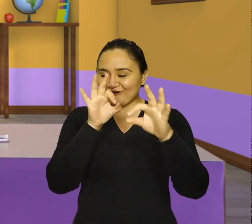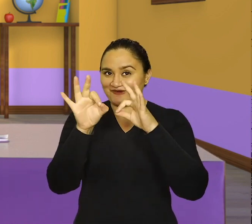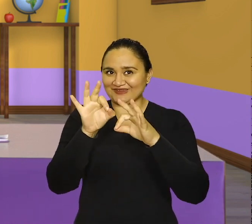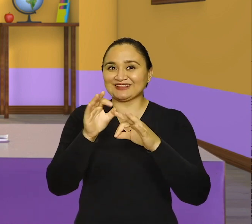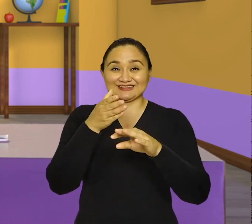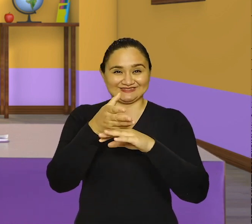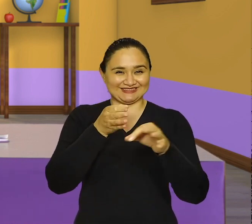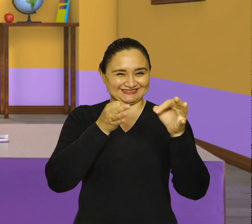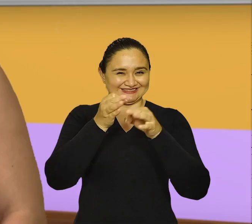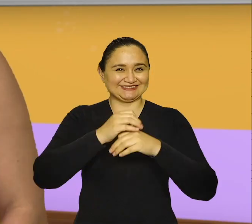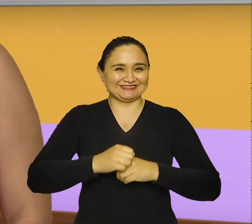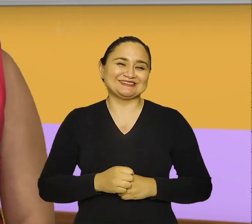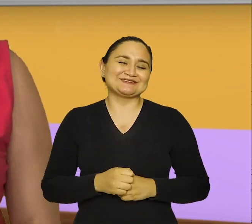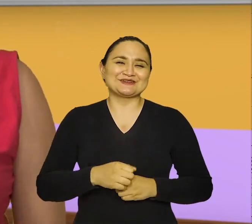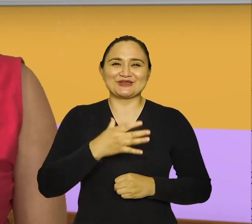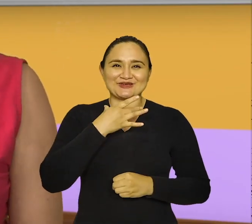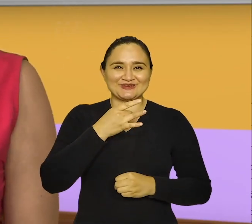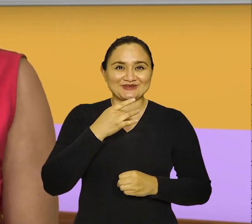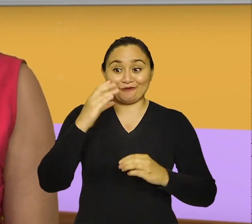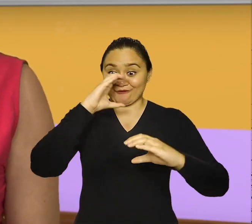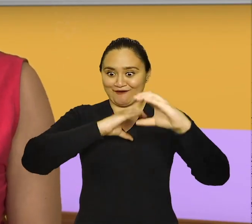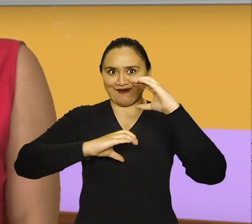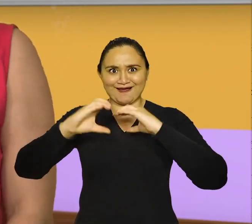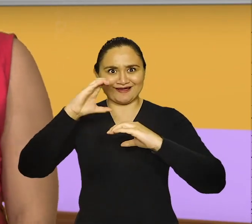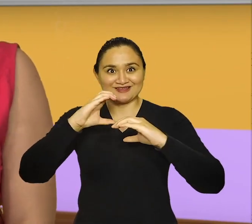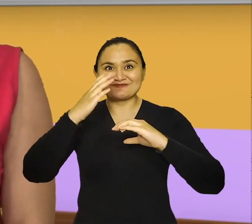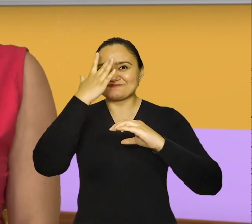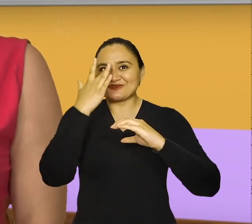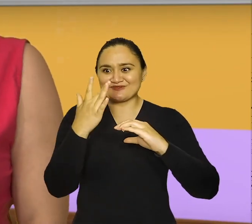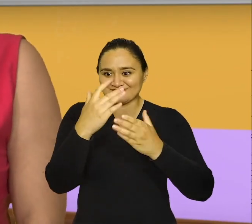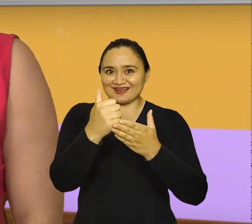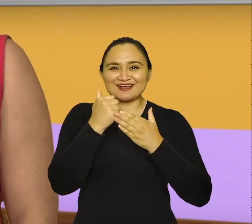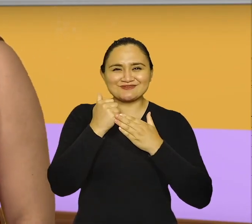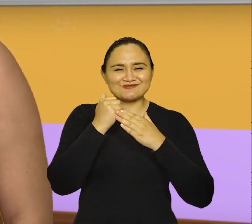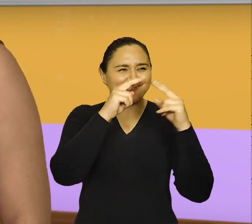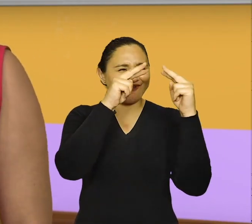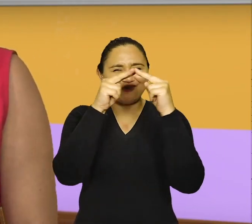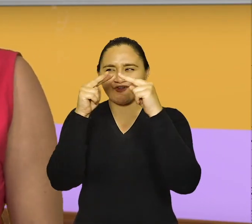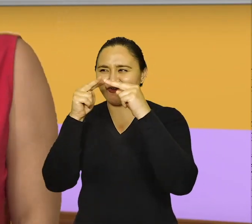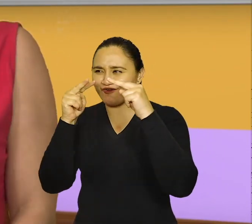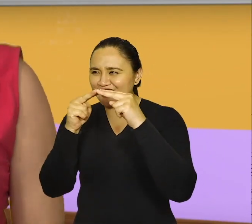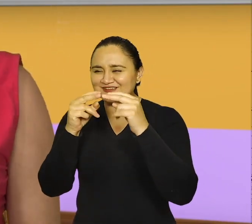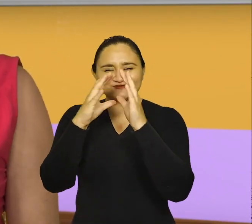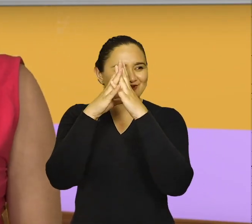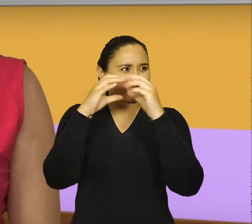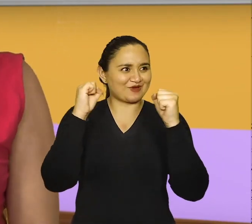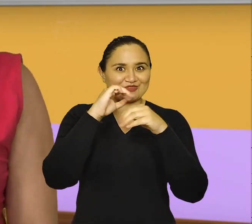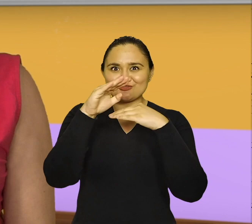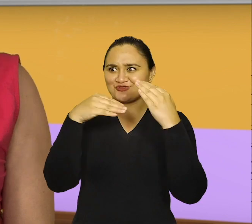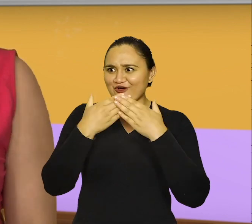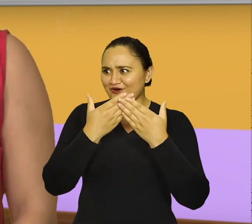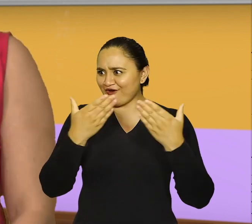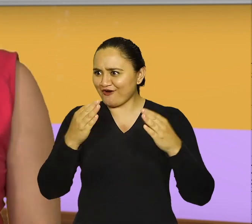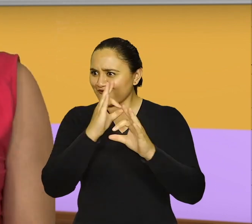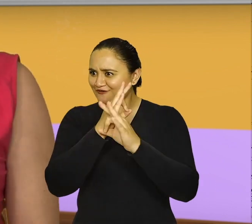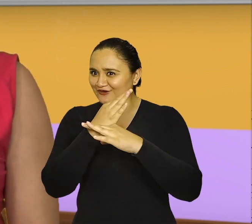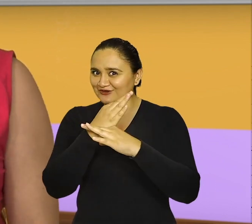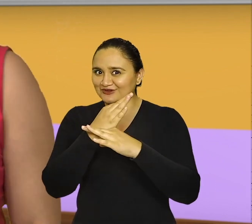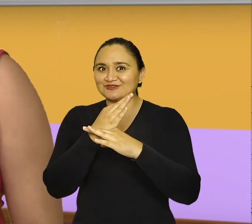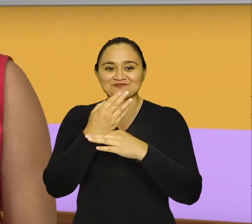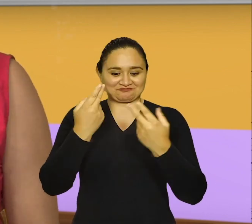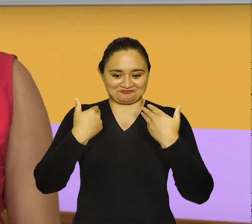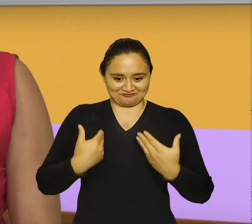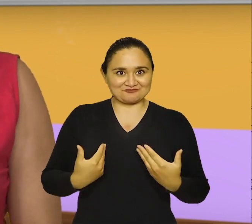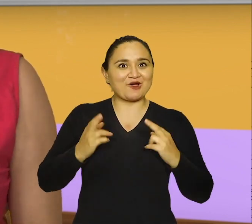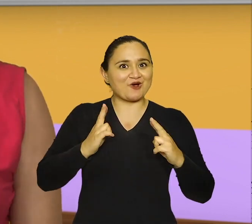Ya les sigo contando. Me encanta la ciencia porque nos ayuda a conocer y comprender cómo funciona todo.